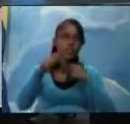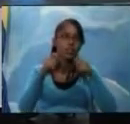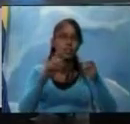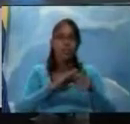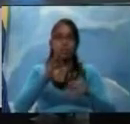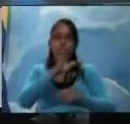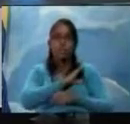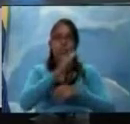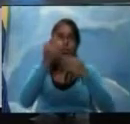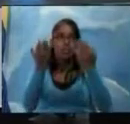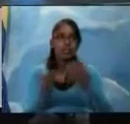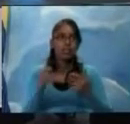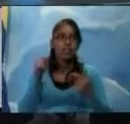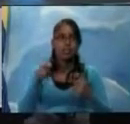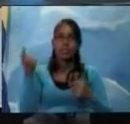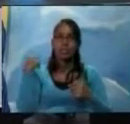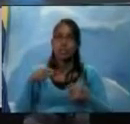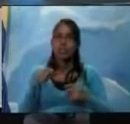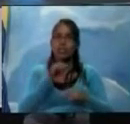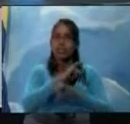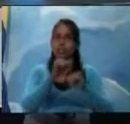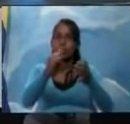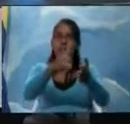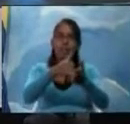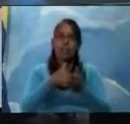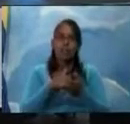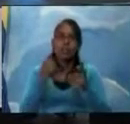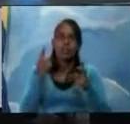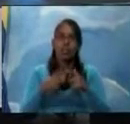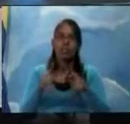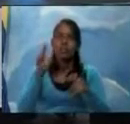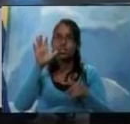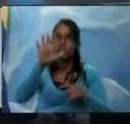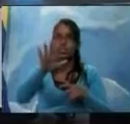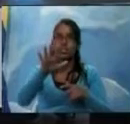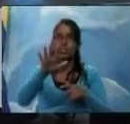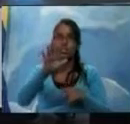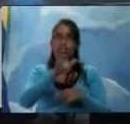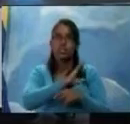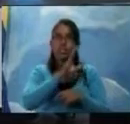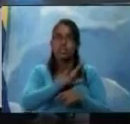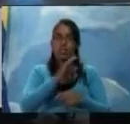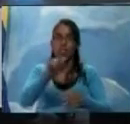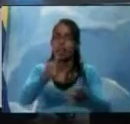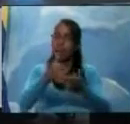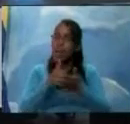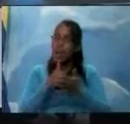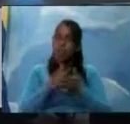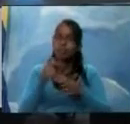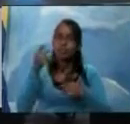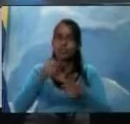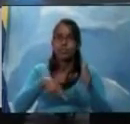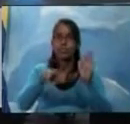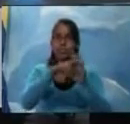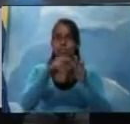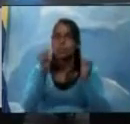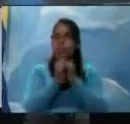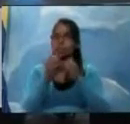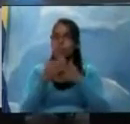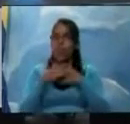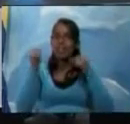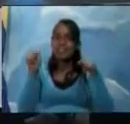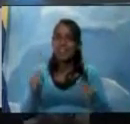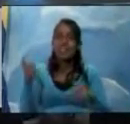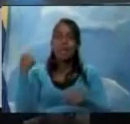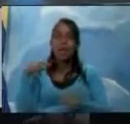cinco talentos me entregaste. Aquí tienes, he ganado otros 5 talentos. Aquí tienes, diga conmigo, aquí